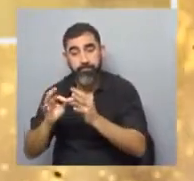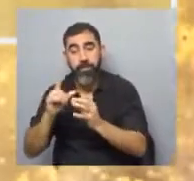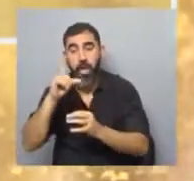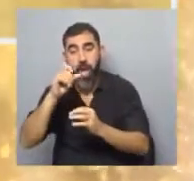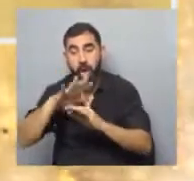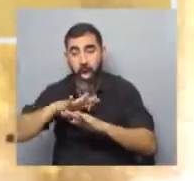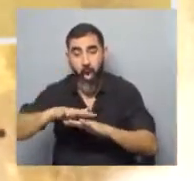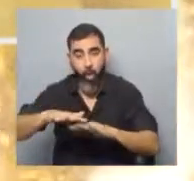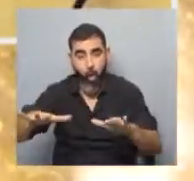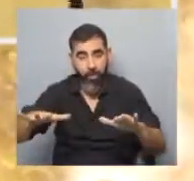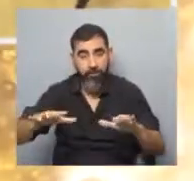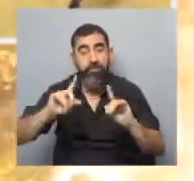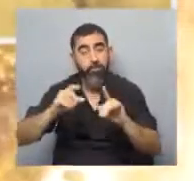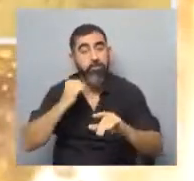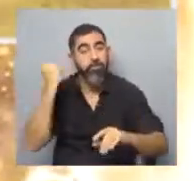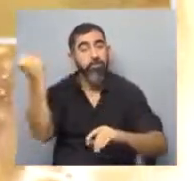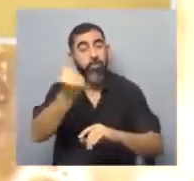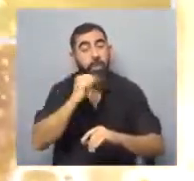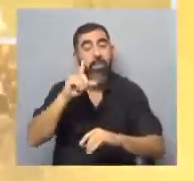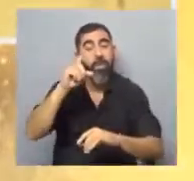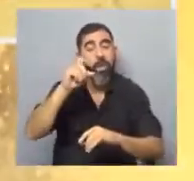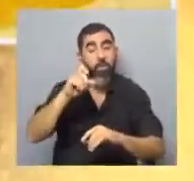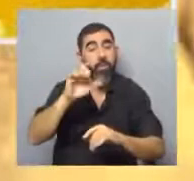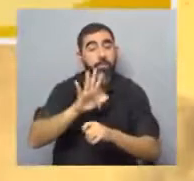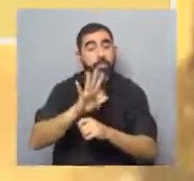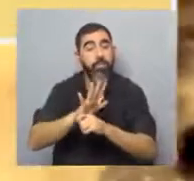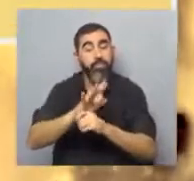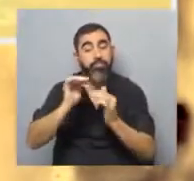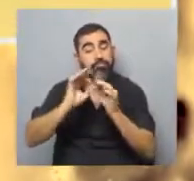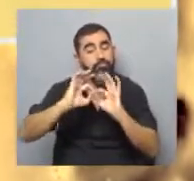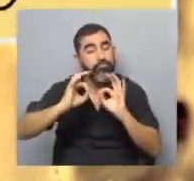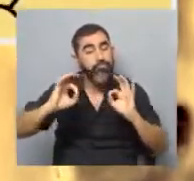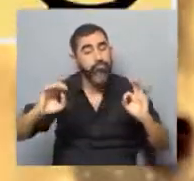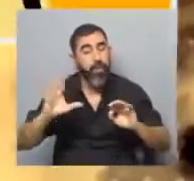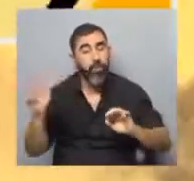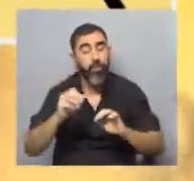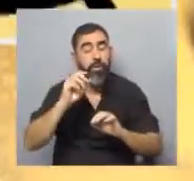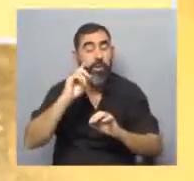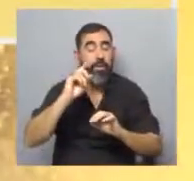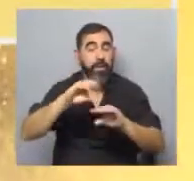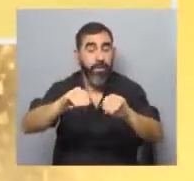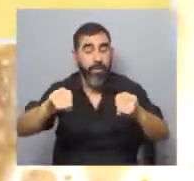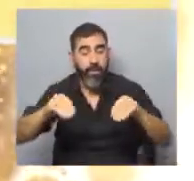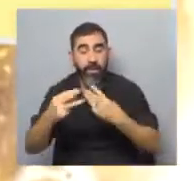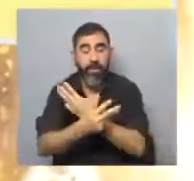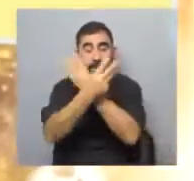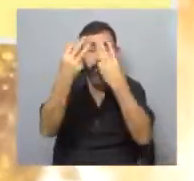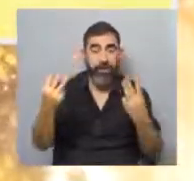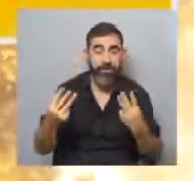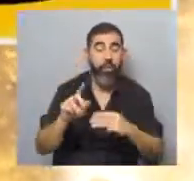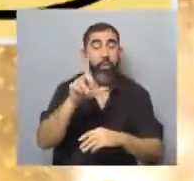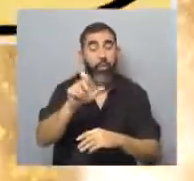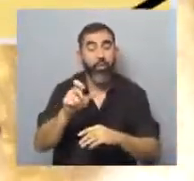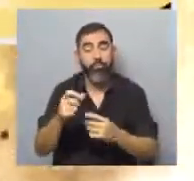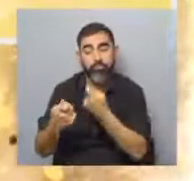aguas y la importancia del agua como hilo conductor para toda la geología y todo su geoparque, que bueno, obviamente